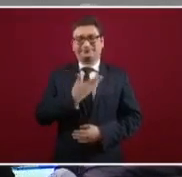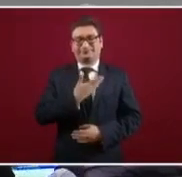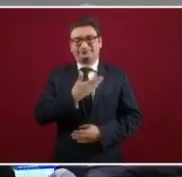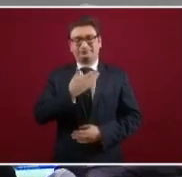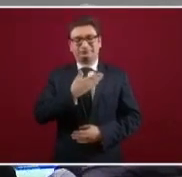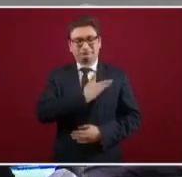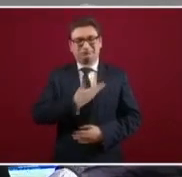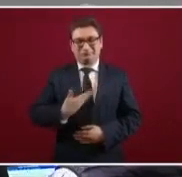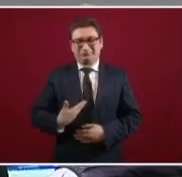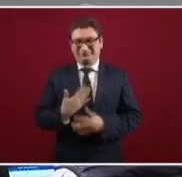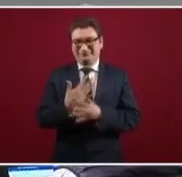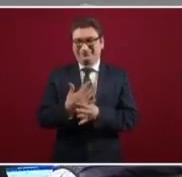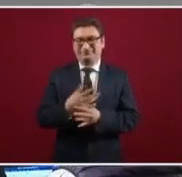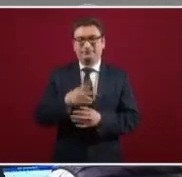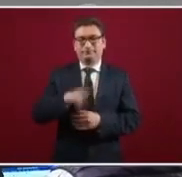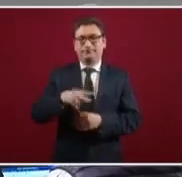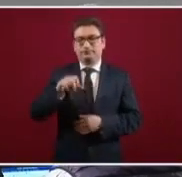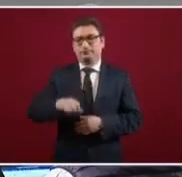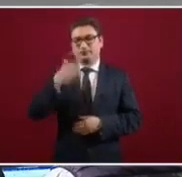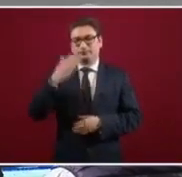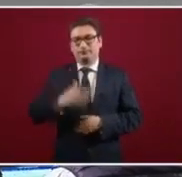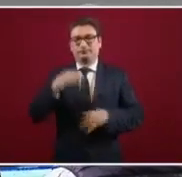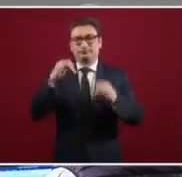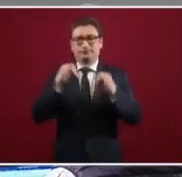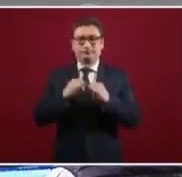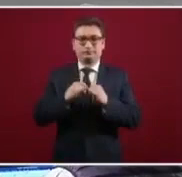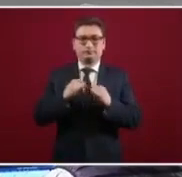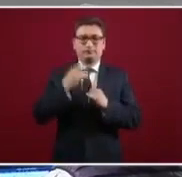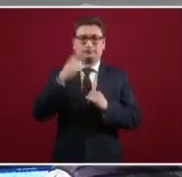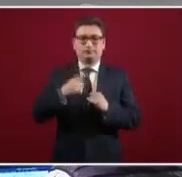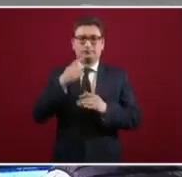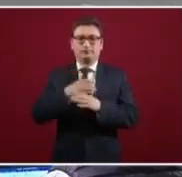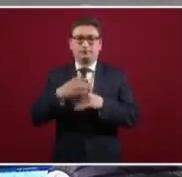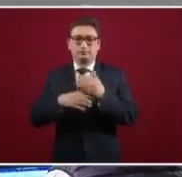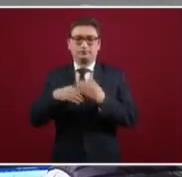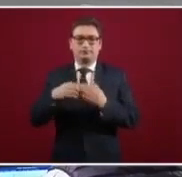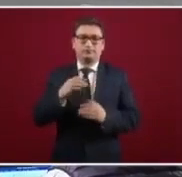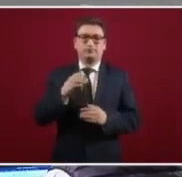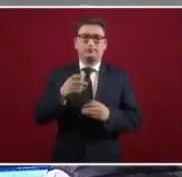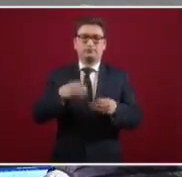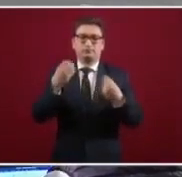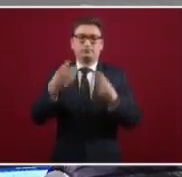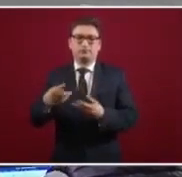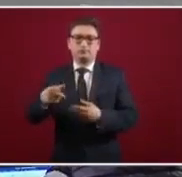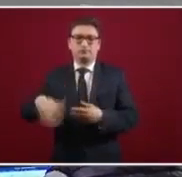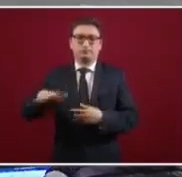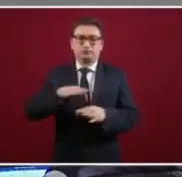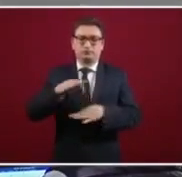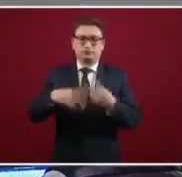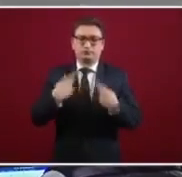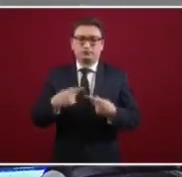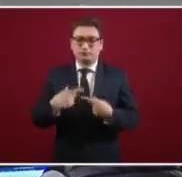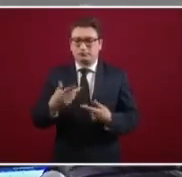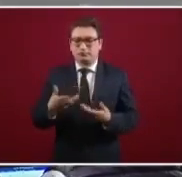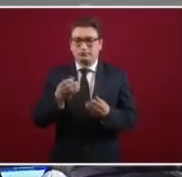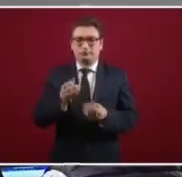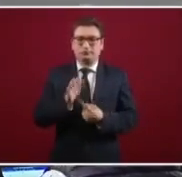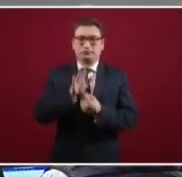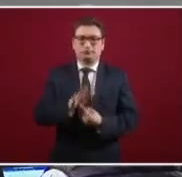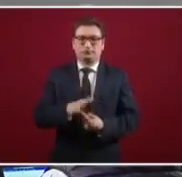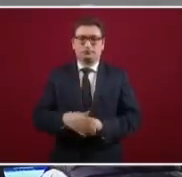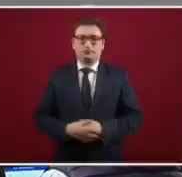en el día de hoy el instituto para devolverle al pueblo lo robado vamos a presentar los detalles de nuestra próxima